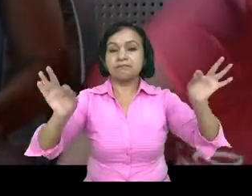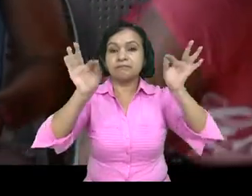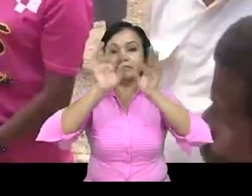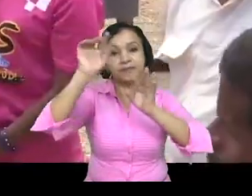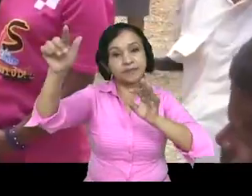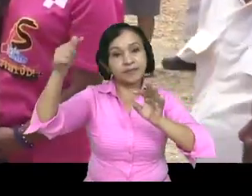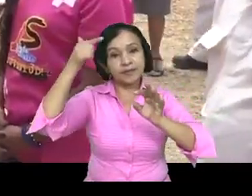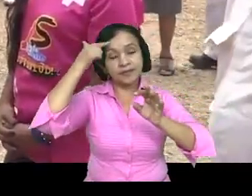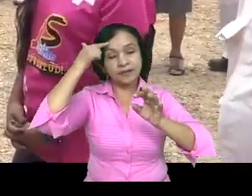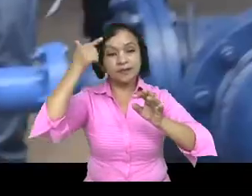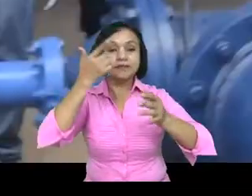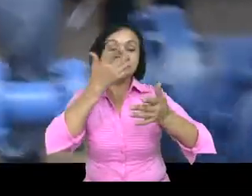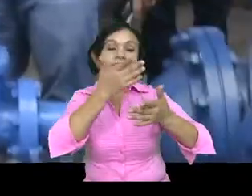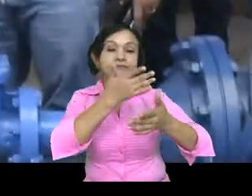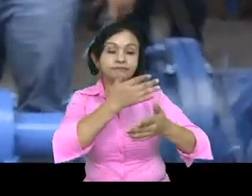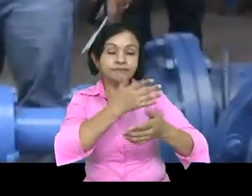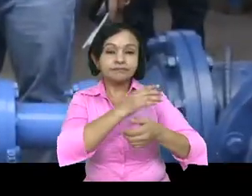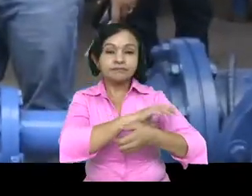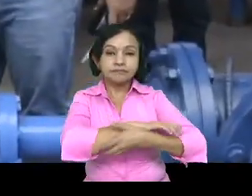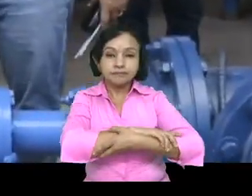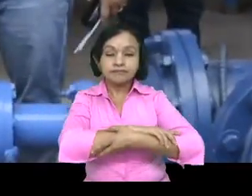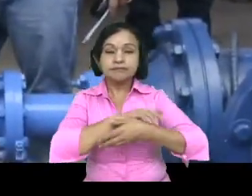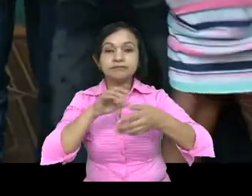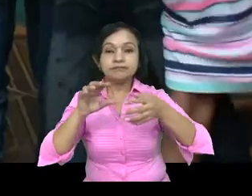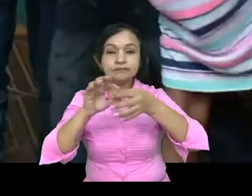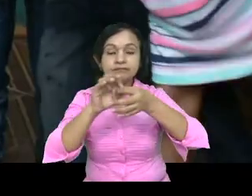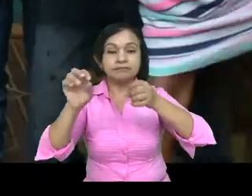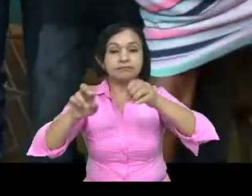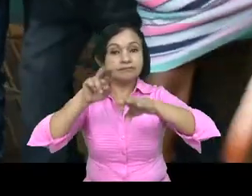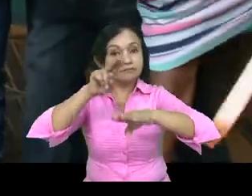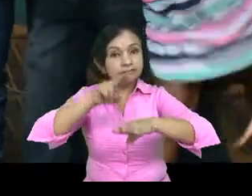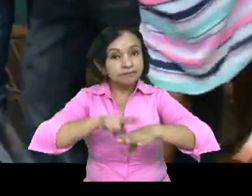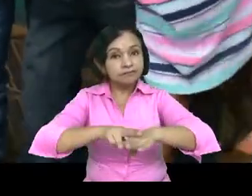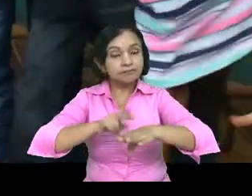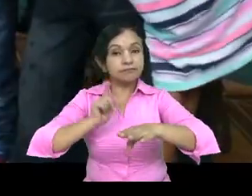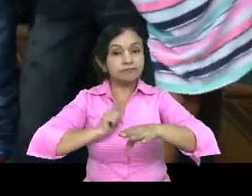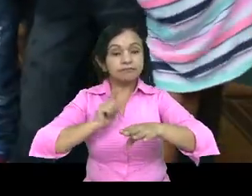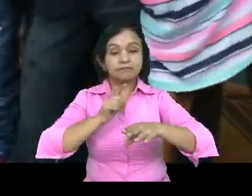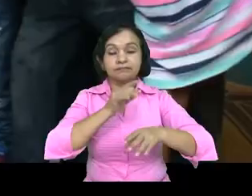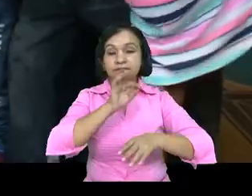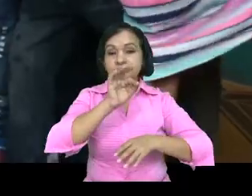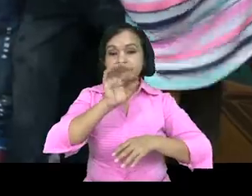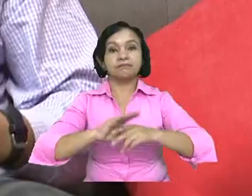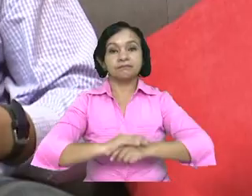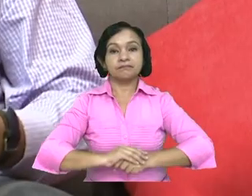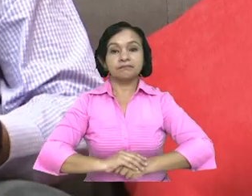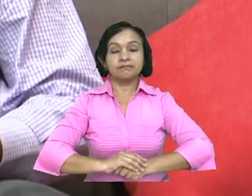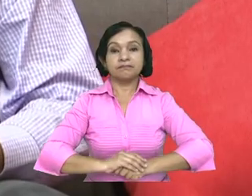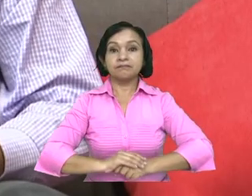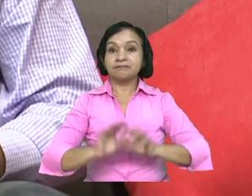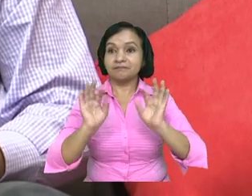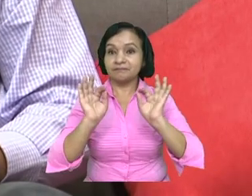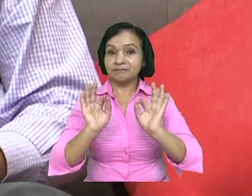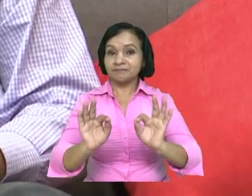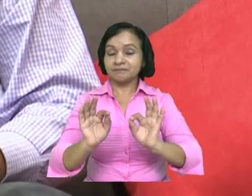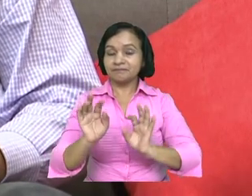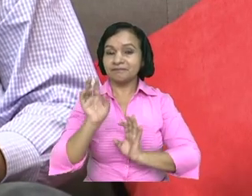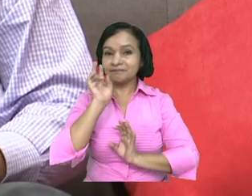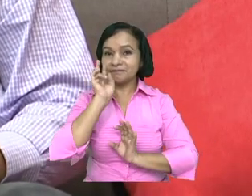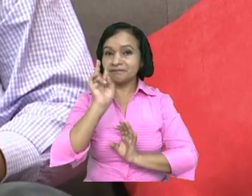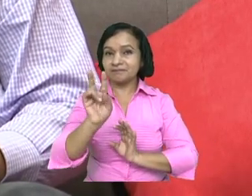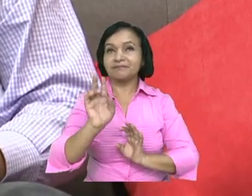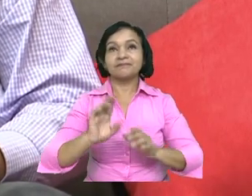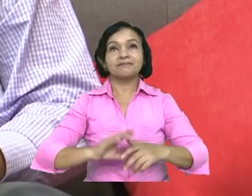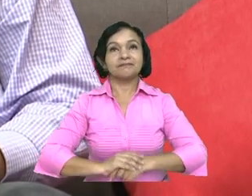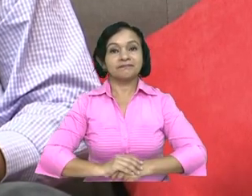Gobierno de Reconciliación y Unidad Nacional, que reza Fe, Familia y Comunidad. Y bien, ahí está precisamente pues